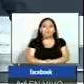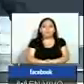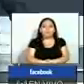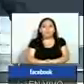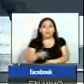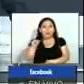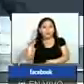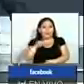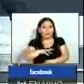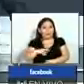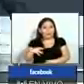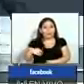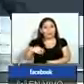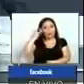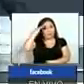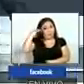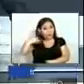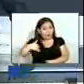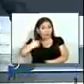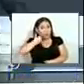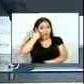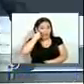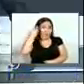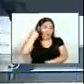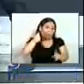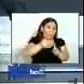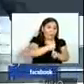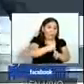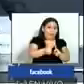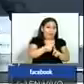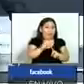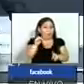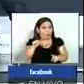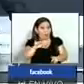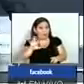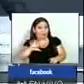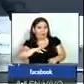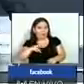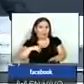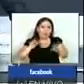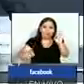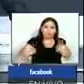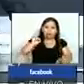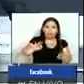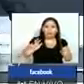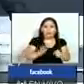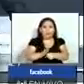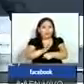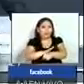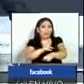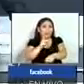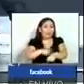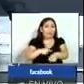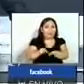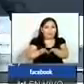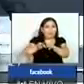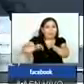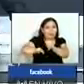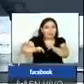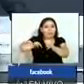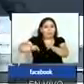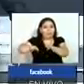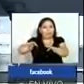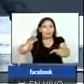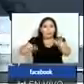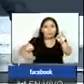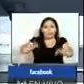Familiares De una joven Que fue víctima De la violencia Piden justicia La pandemia Por COVID-19 Alargó los plazos De los procesos Judiciales Sin